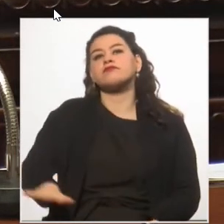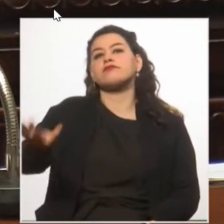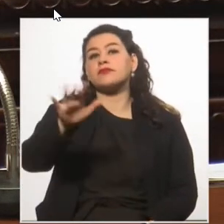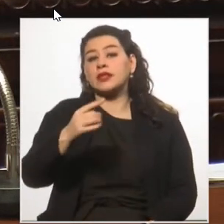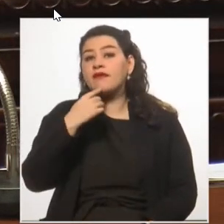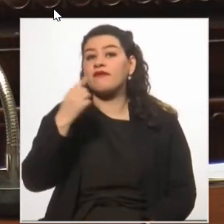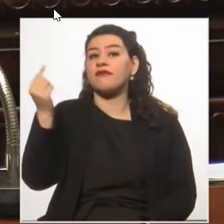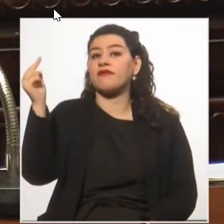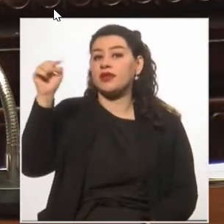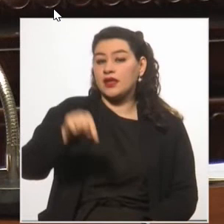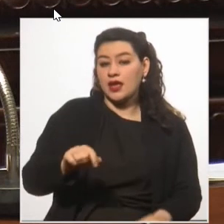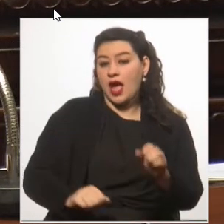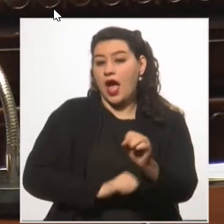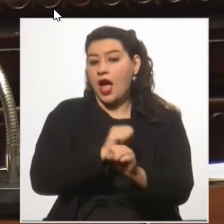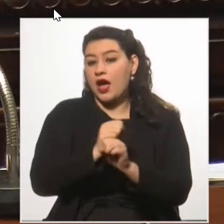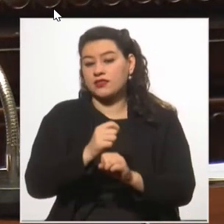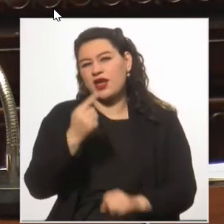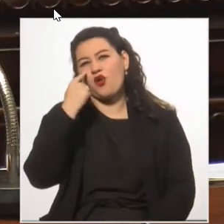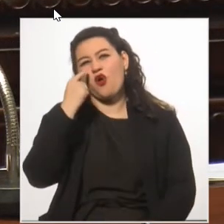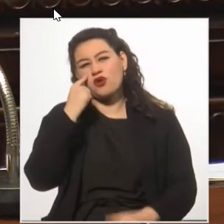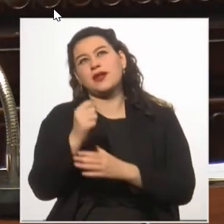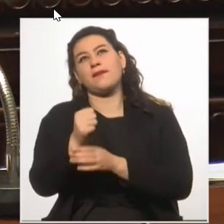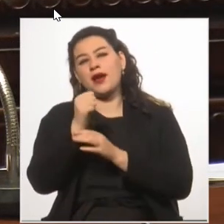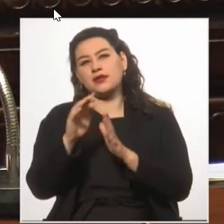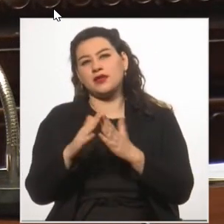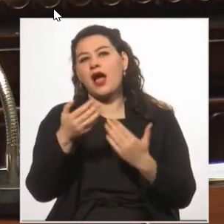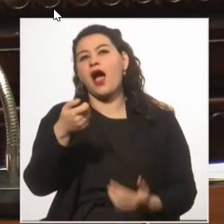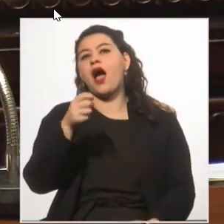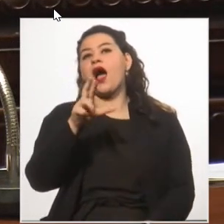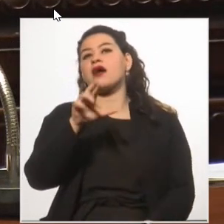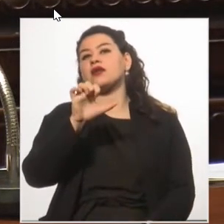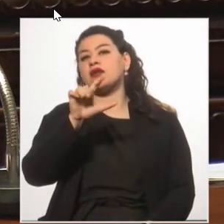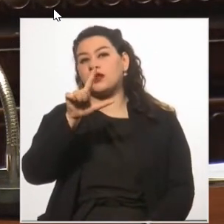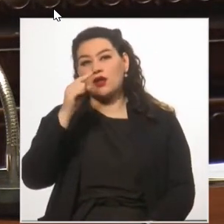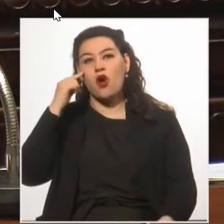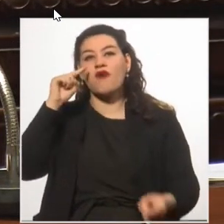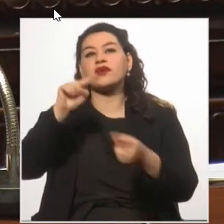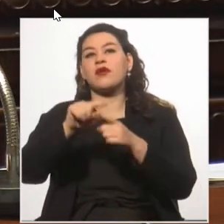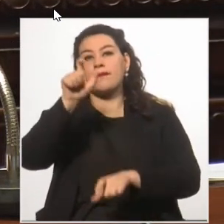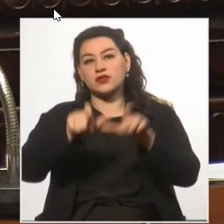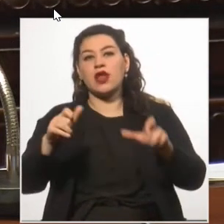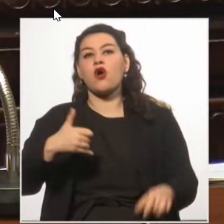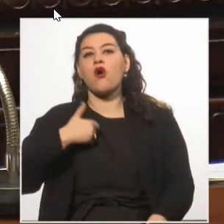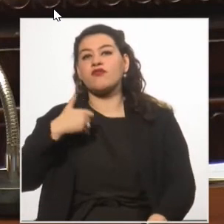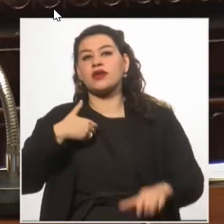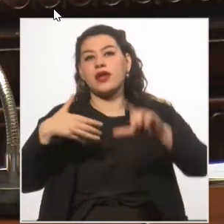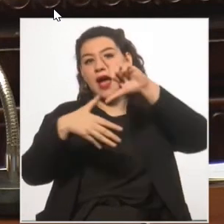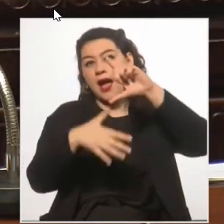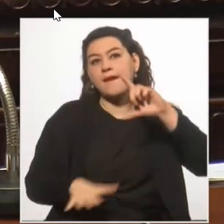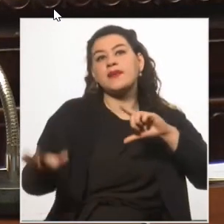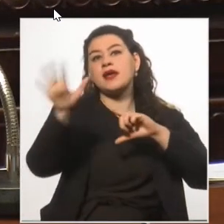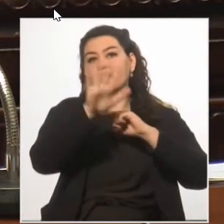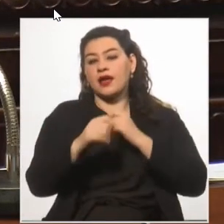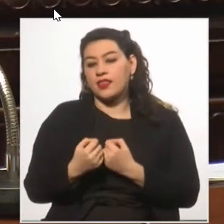vendrá, hasta llegar a su obra más conocida, Ariel, dedicada a la juventud de América, le